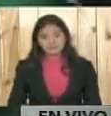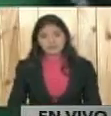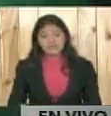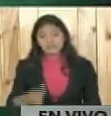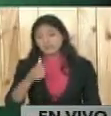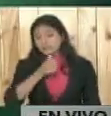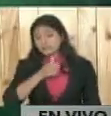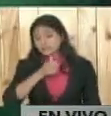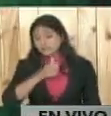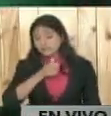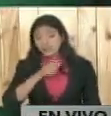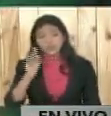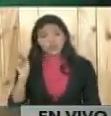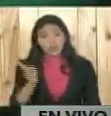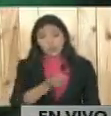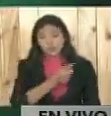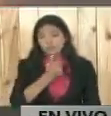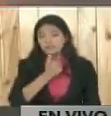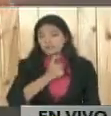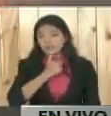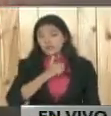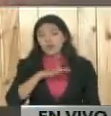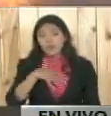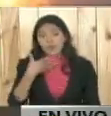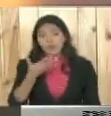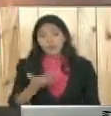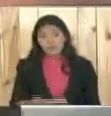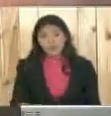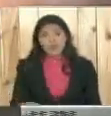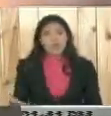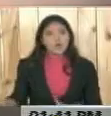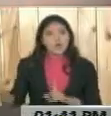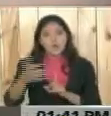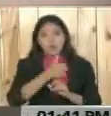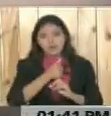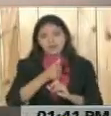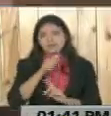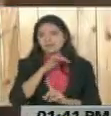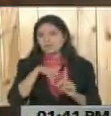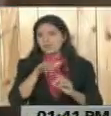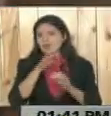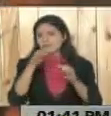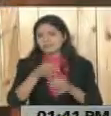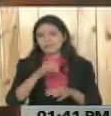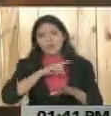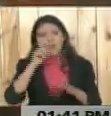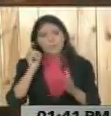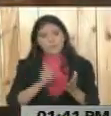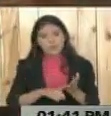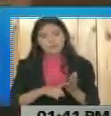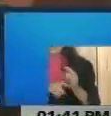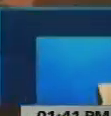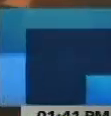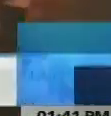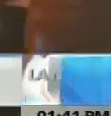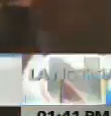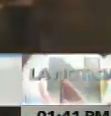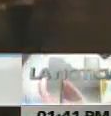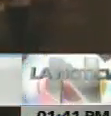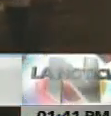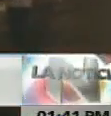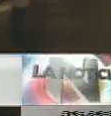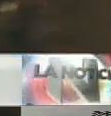enfrentando para poder lograr la satisfacción plena, la felicidad plena de nuestro